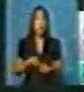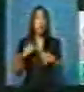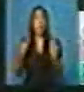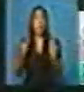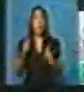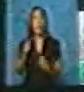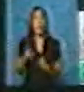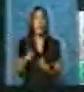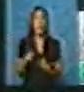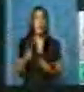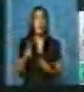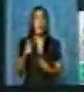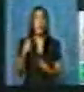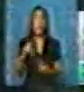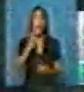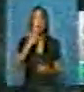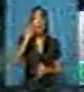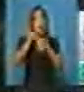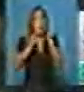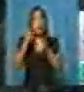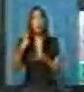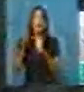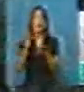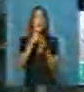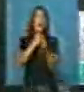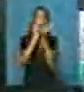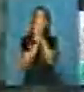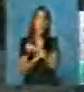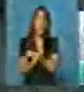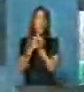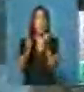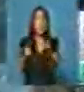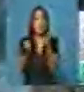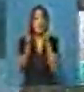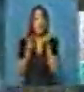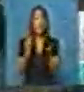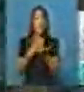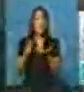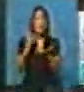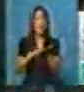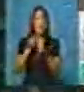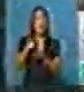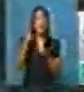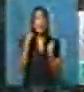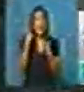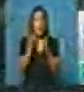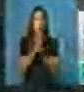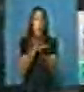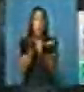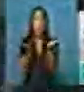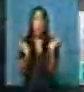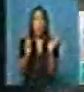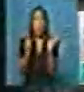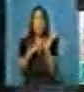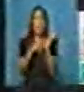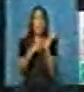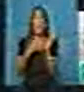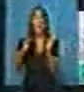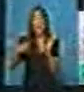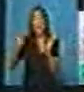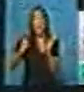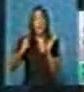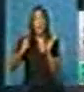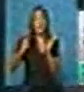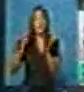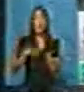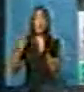pueda ser reconocido como tiene que ser. Necesitamos nuevamente que las cuentas de la obra social puedan